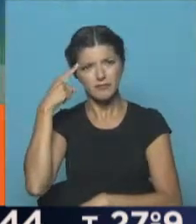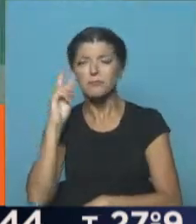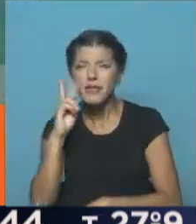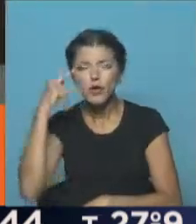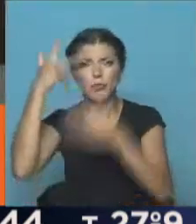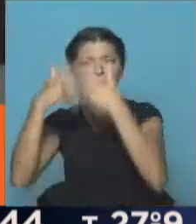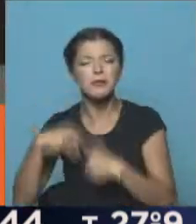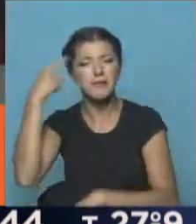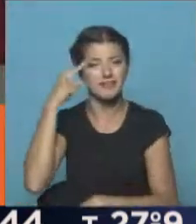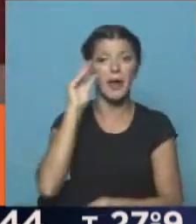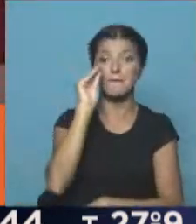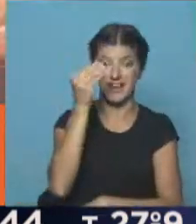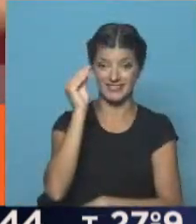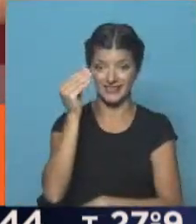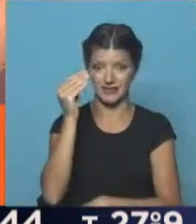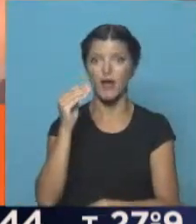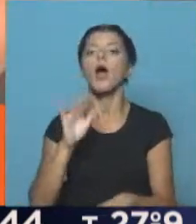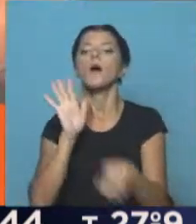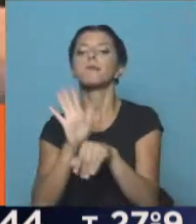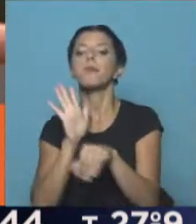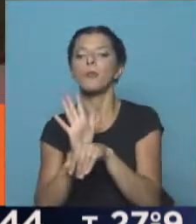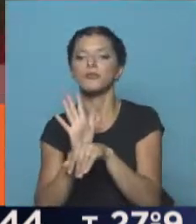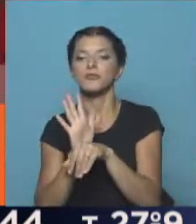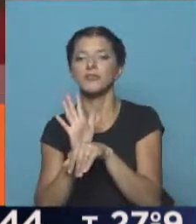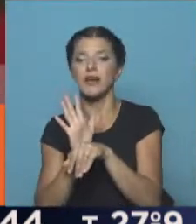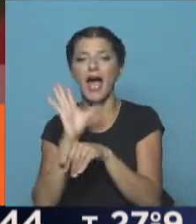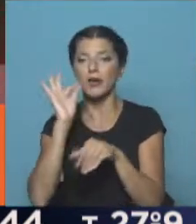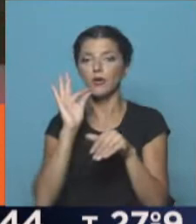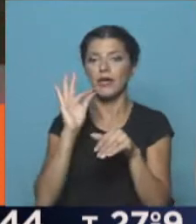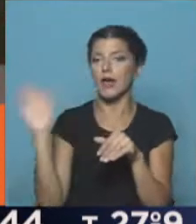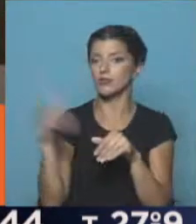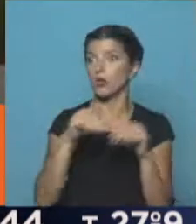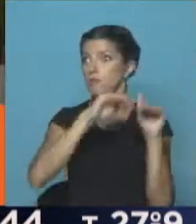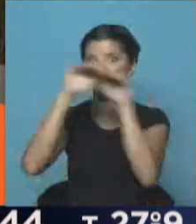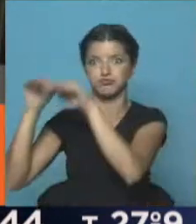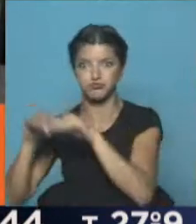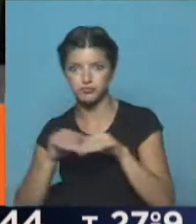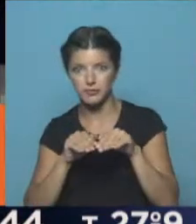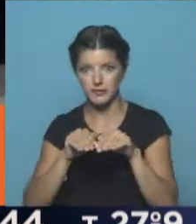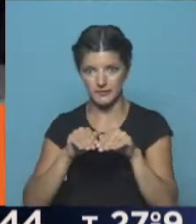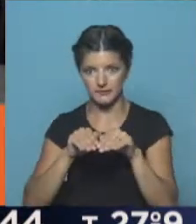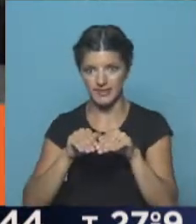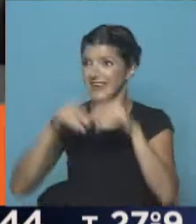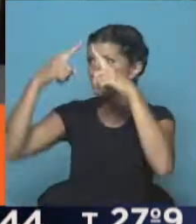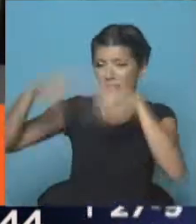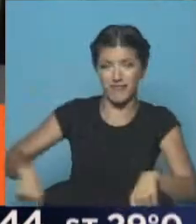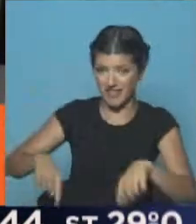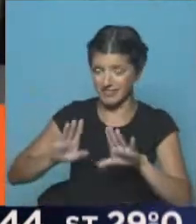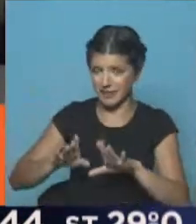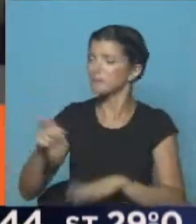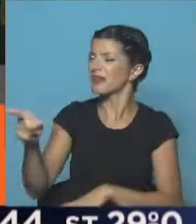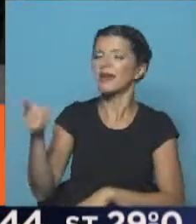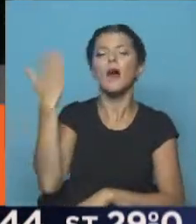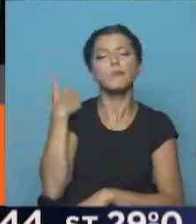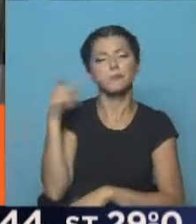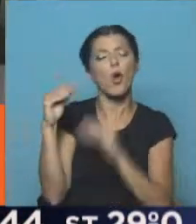también no es decir como si fuera un fenómeno transversal donde las clases políticas y completamente diferentes natasha recién